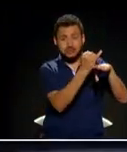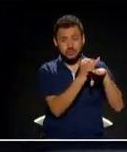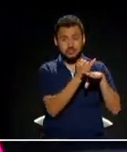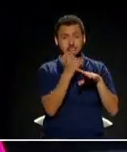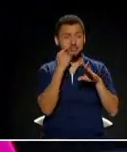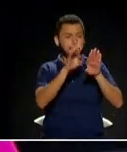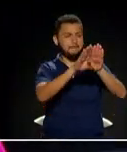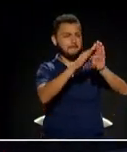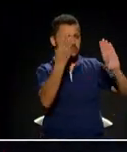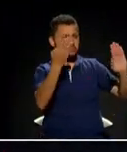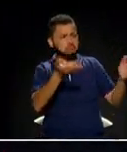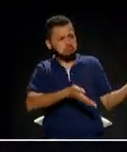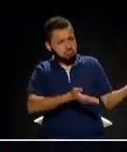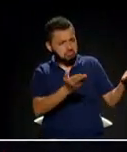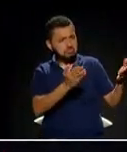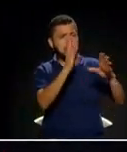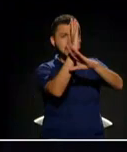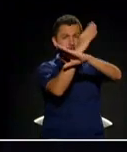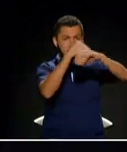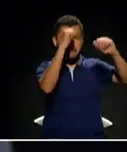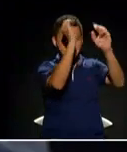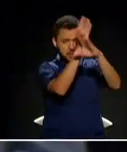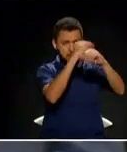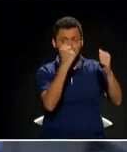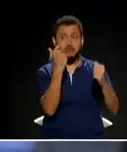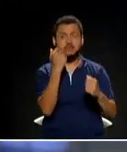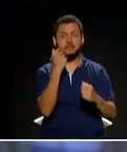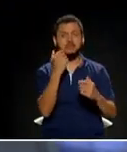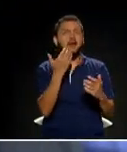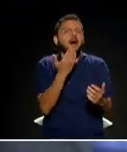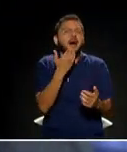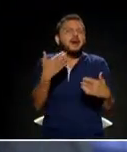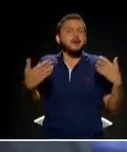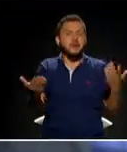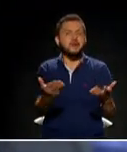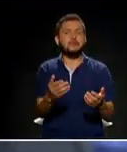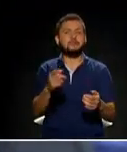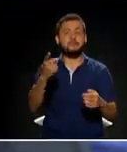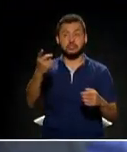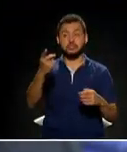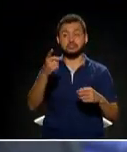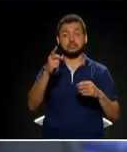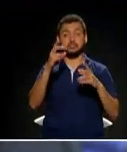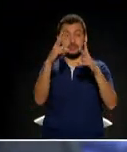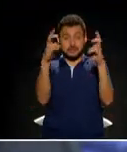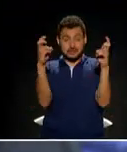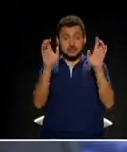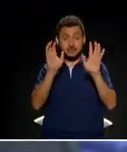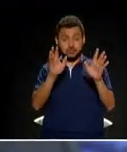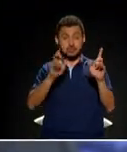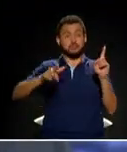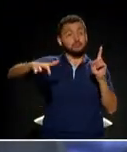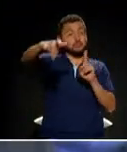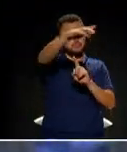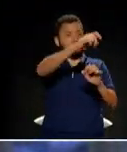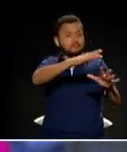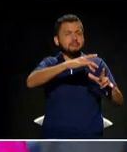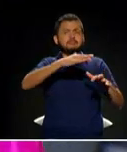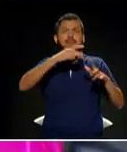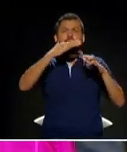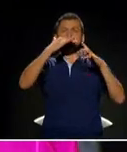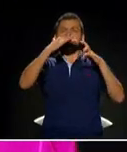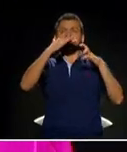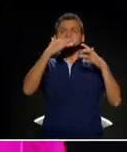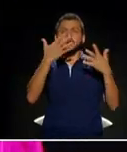del transporte y eso estoy segura que va a incidir no solamente en el tema de la calidad del aire porque no vamos a estar